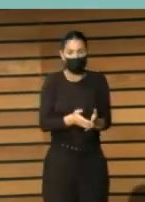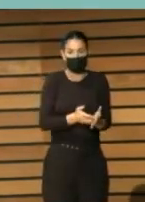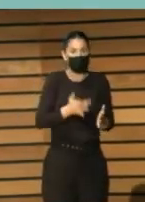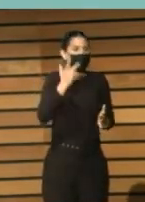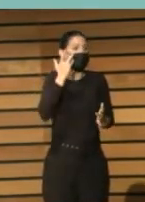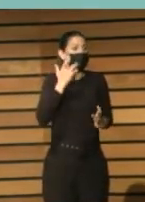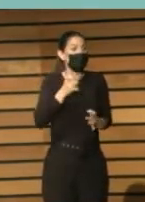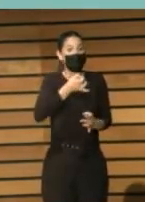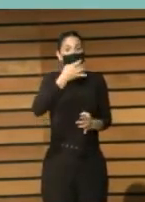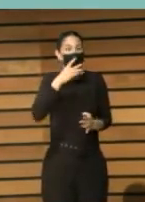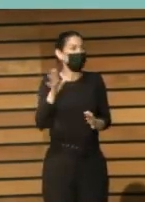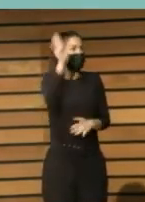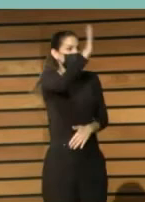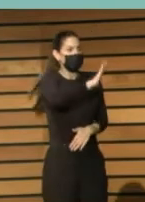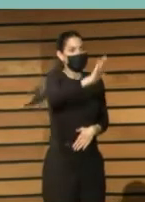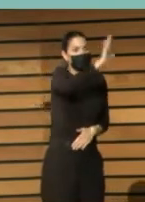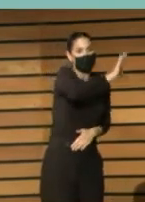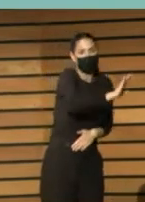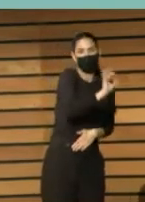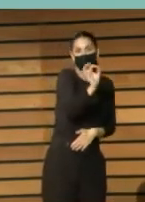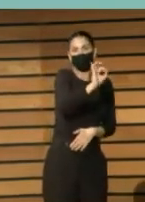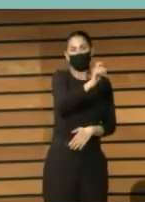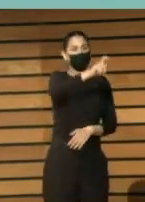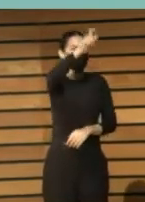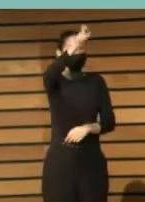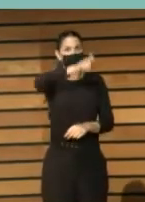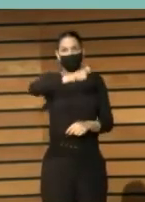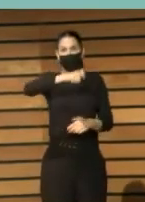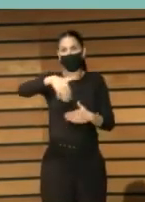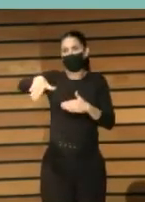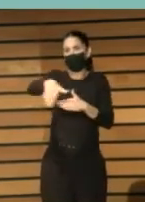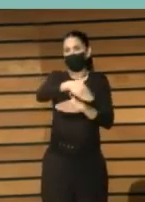hasta una persona de estas que pasan casi